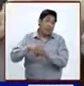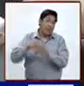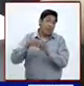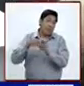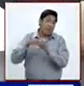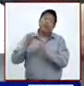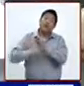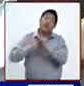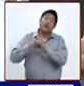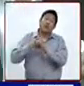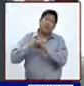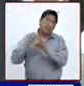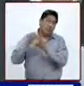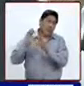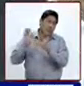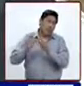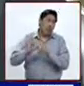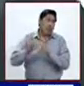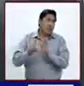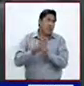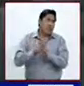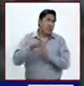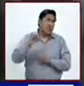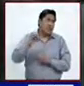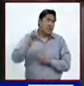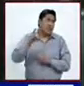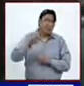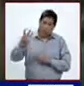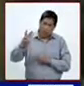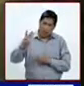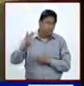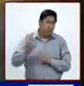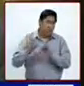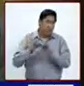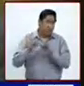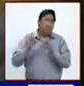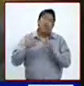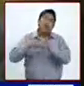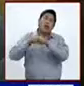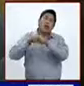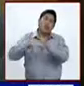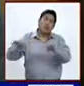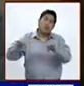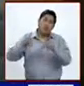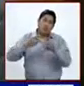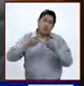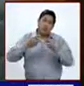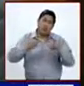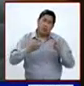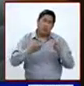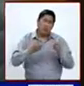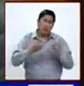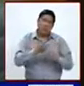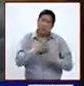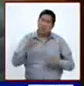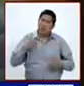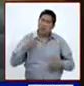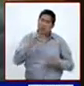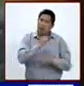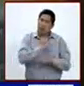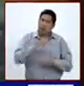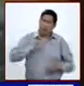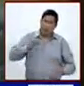órgano electoral, basado en la ley 026, pueda hacer la distribución de escaños y, lógicamente, serán